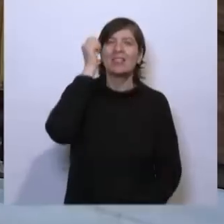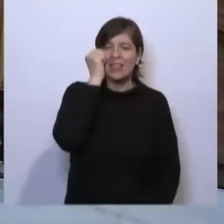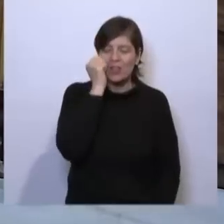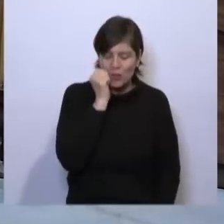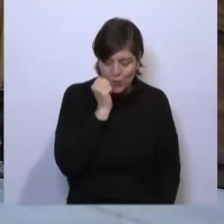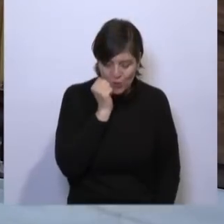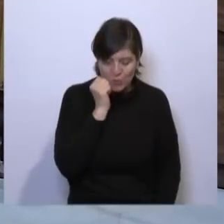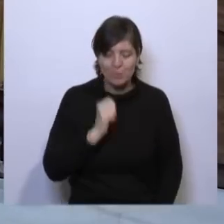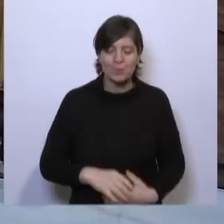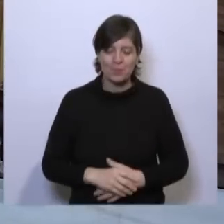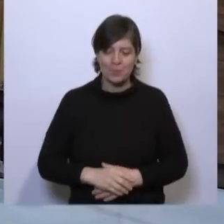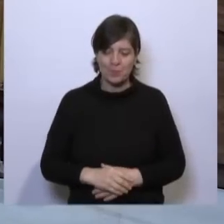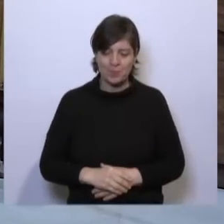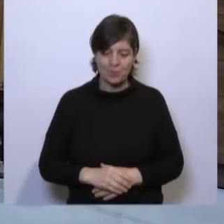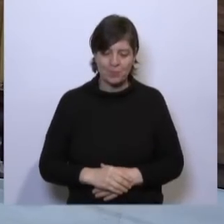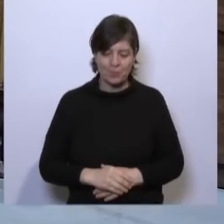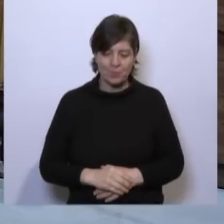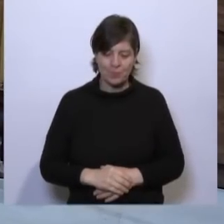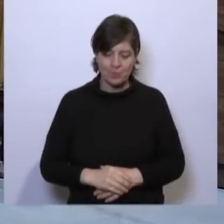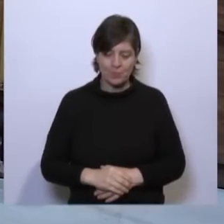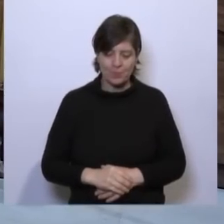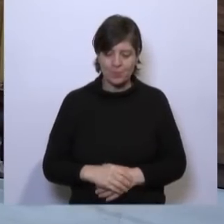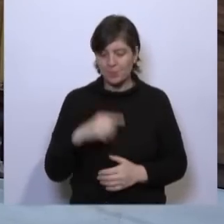en nombre del Señor.